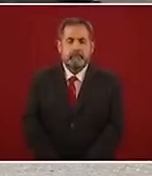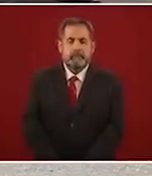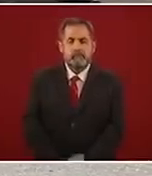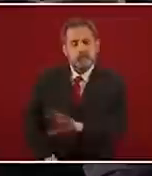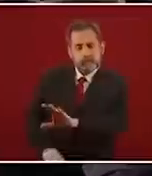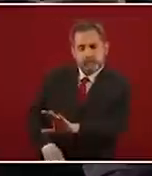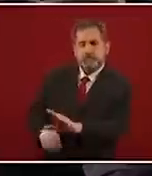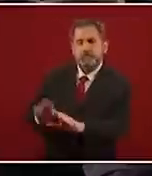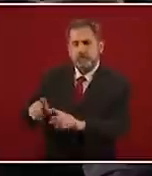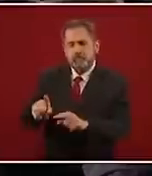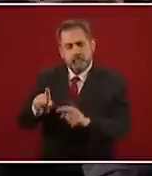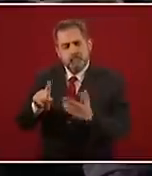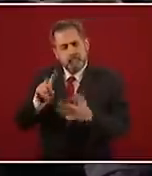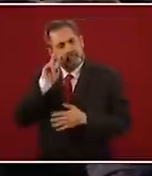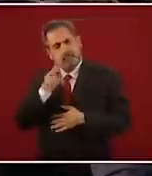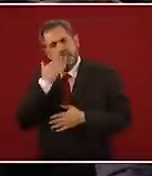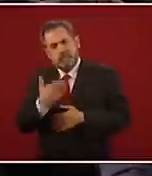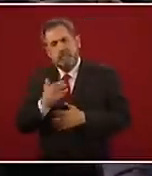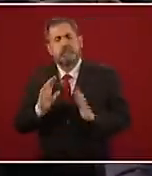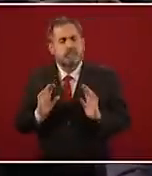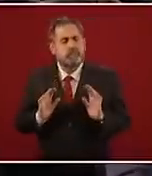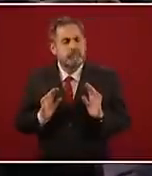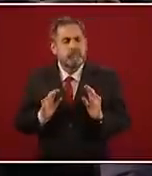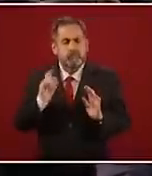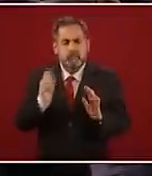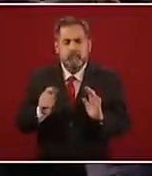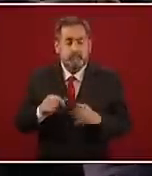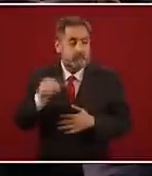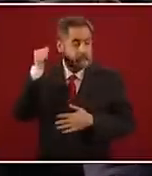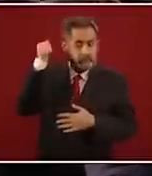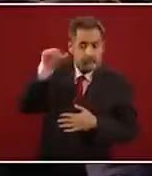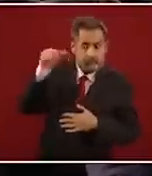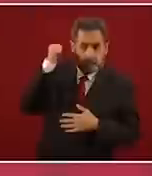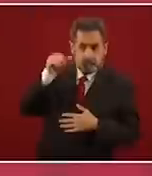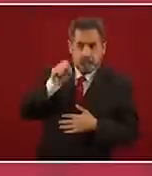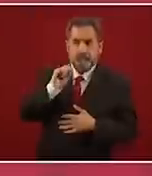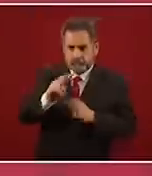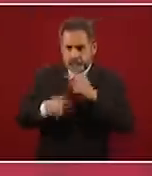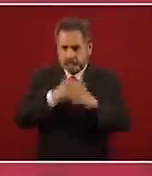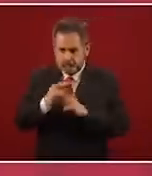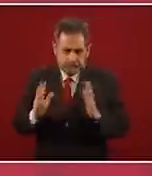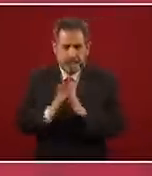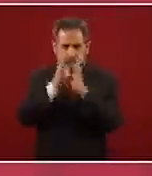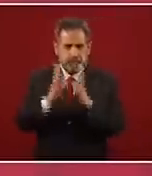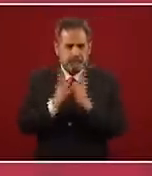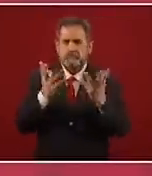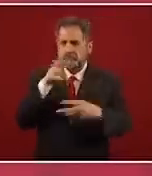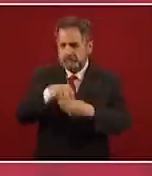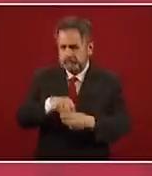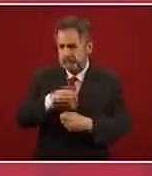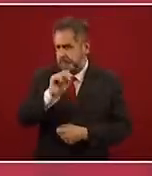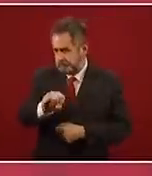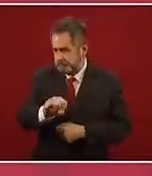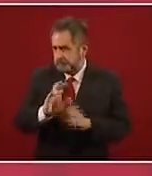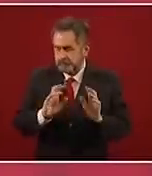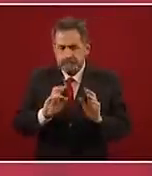vemos muy bien esto, el que Acapulco participe, que se le